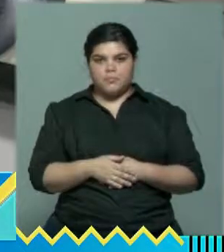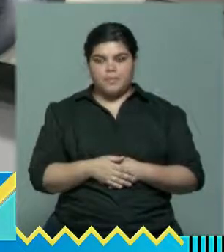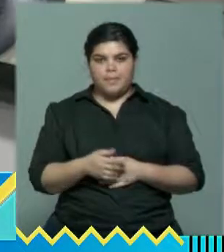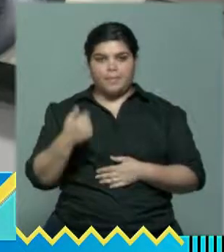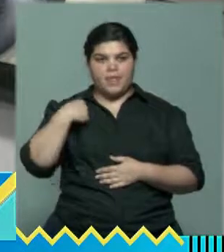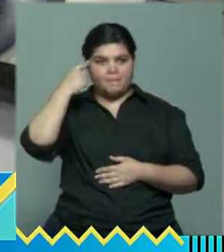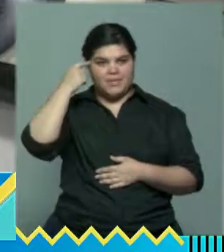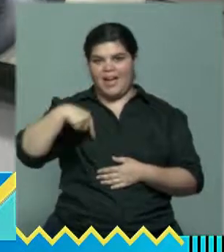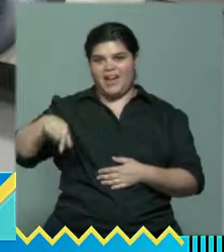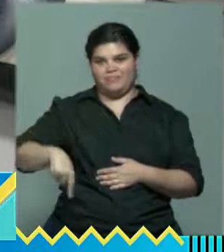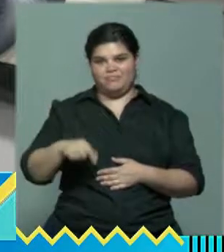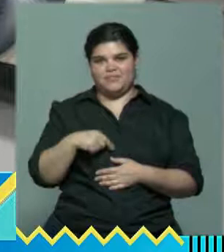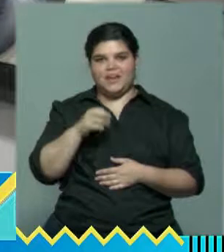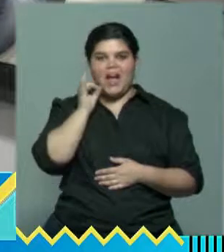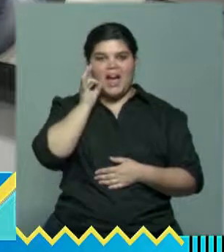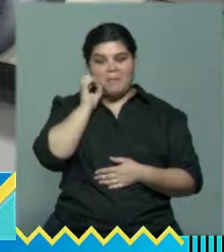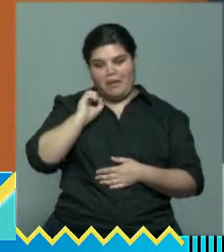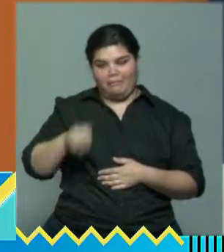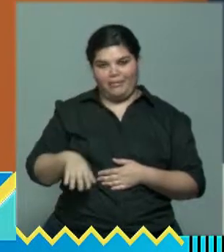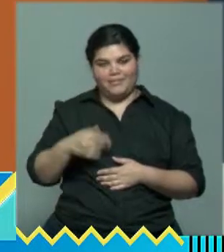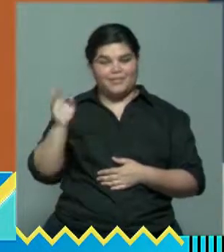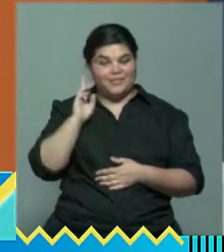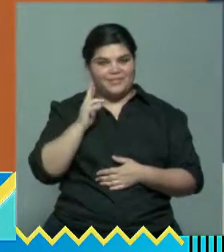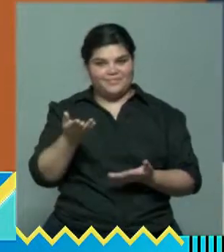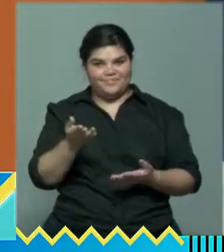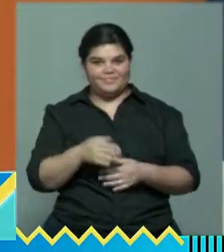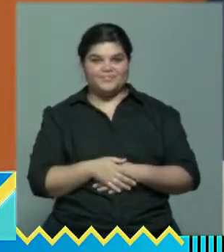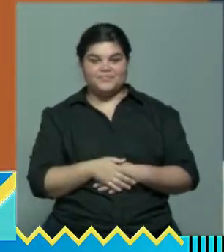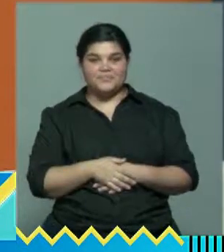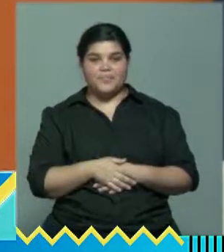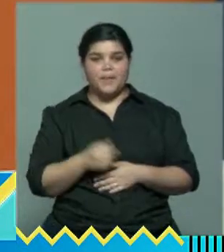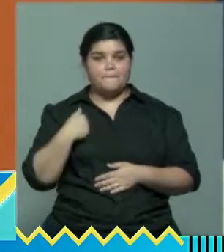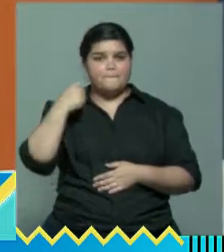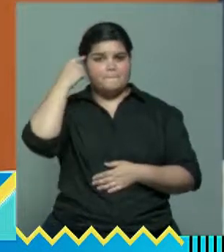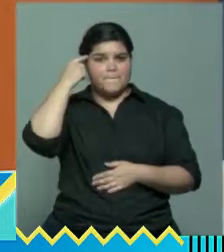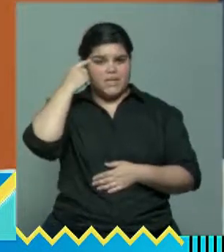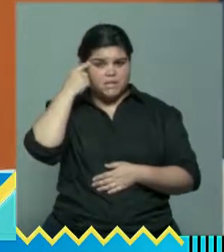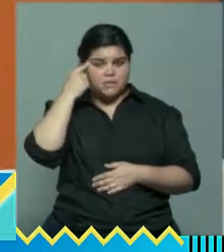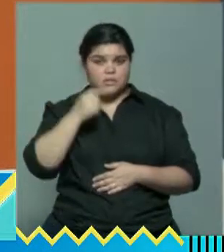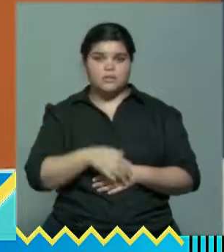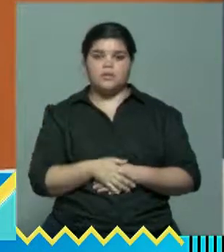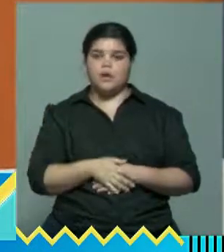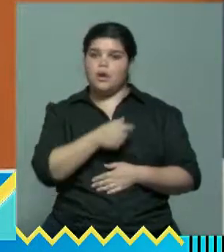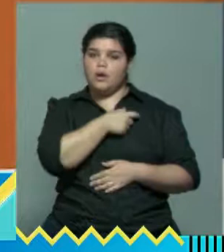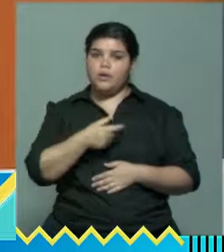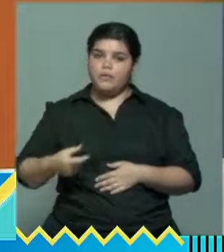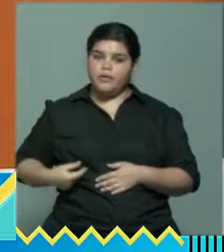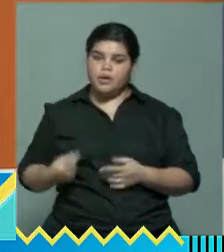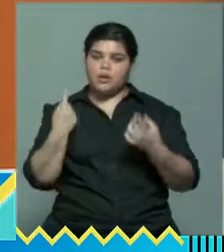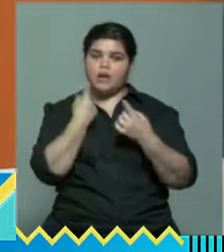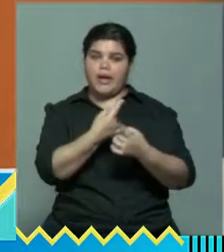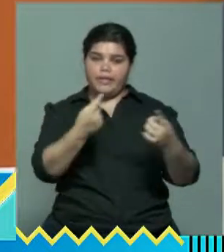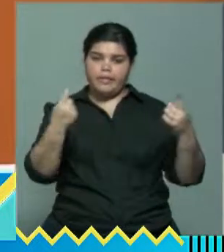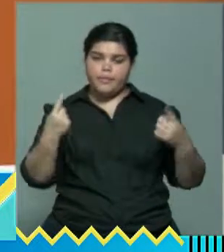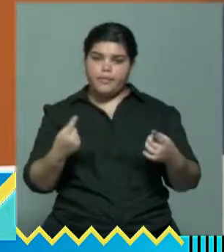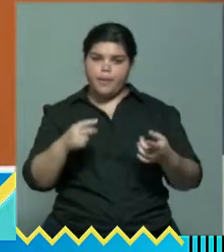los caramelos. Yo creo que, bueno, cada gobierno intenta, ante una problemática tan grave,